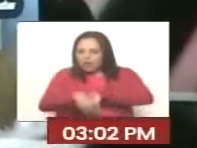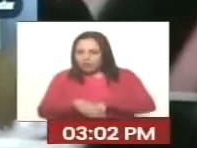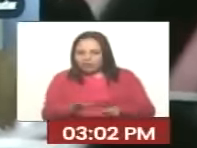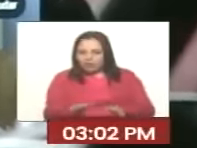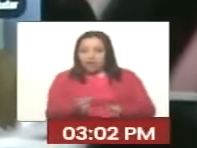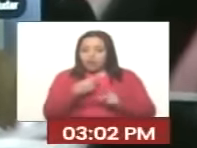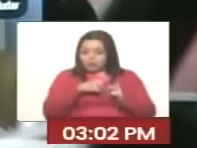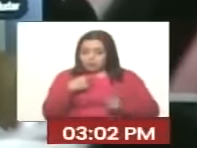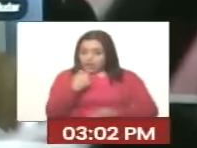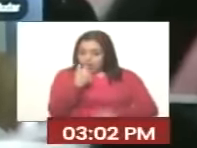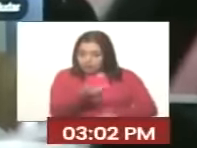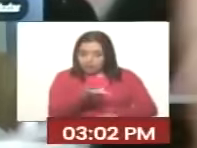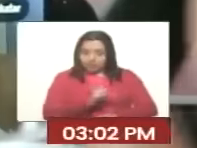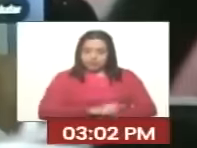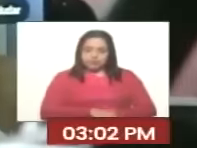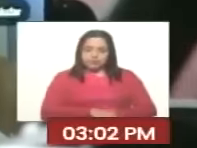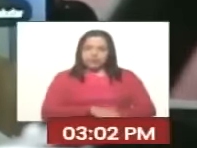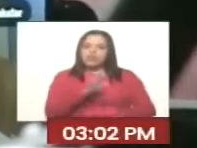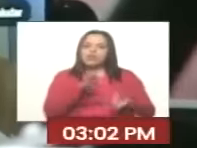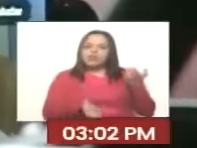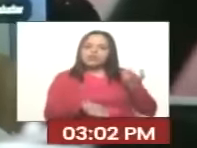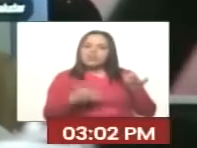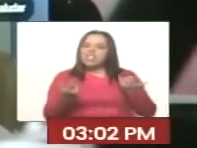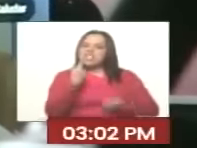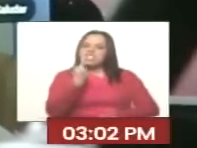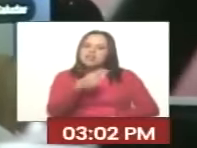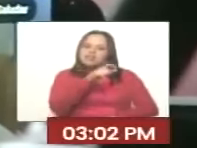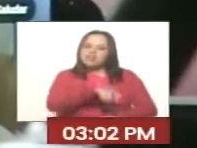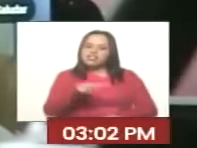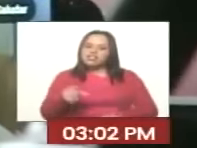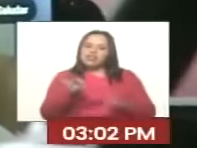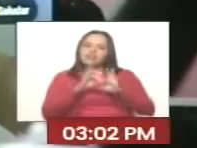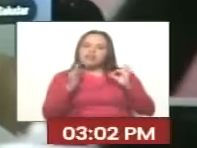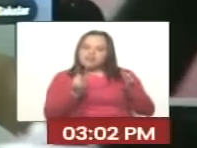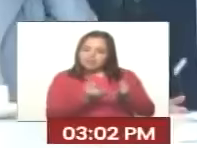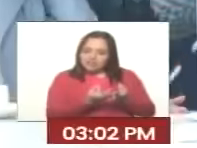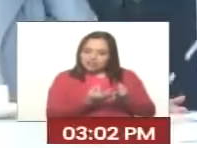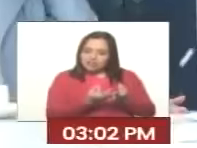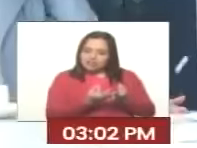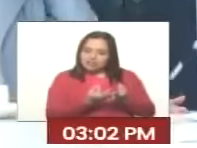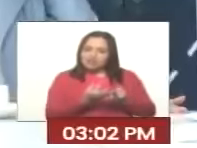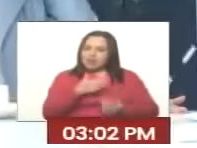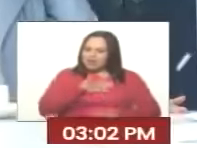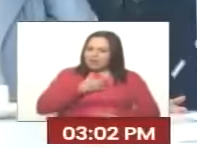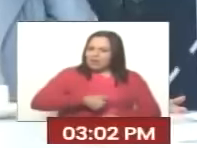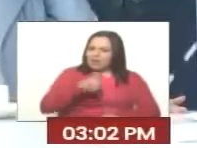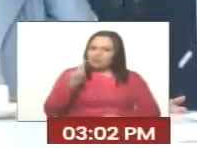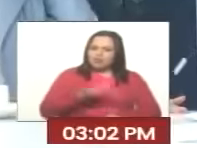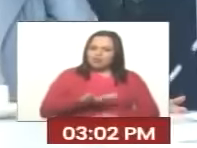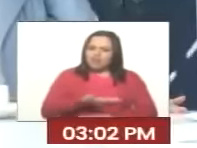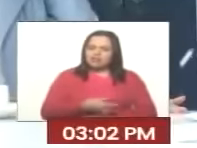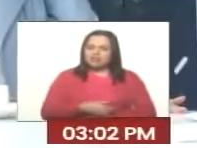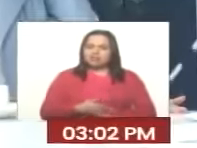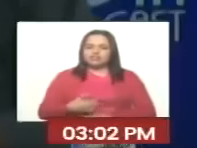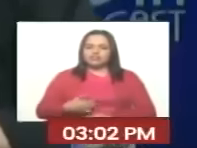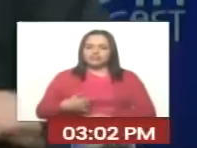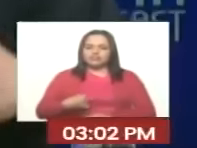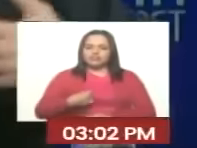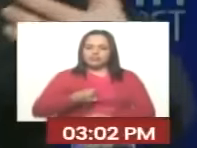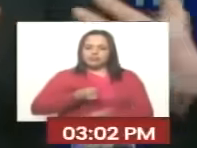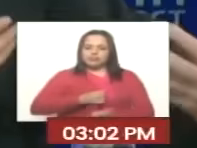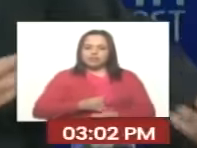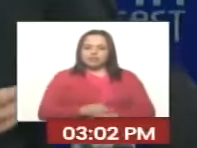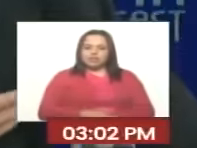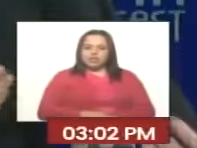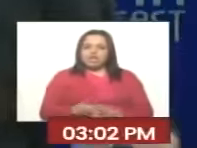algo. Al final, ¿qué dicen los familiares? Uh-huh. Eso es lo que a mí me importa. Claro. ¿Qué dicen los seres queridos de Cancerbero? Cercanos, claro. ¿Qué